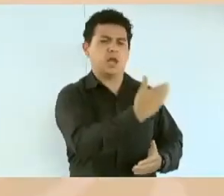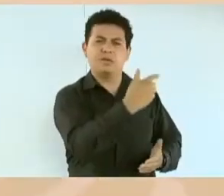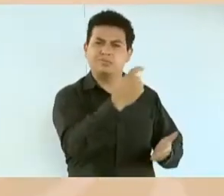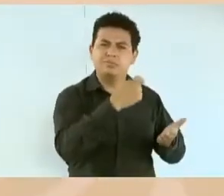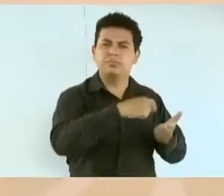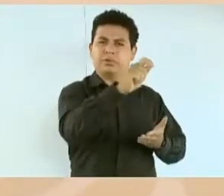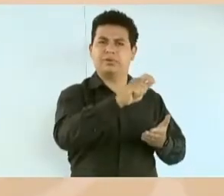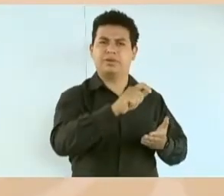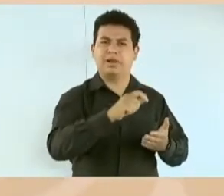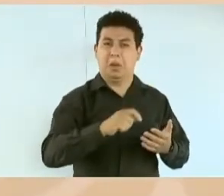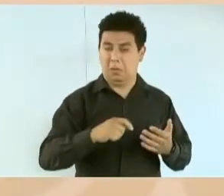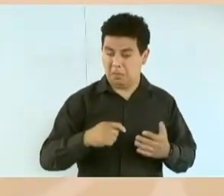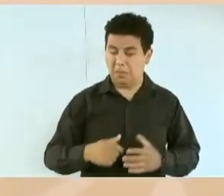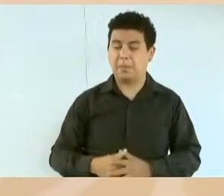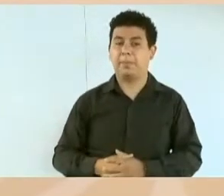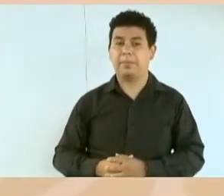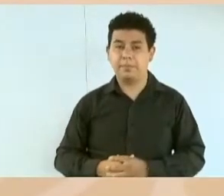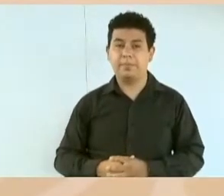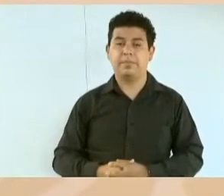Cuando uno conoce